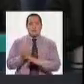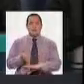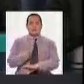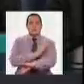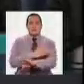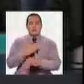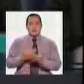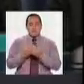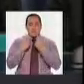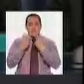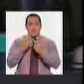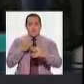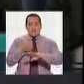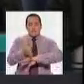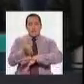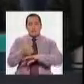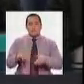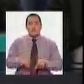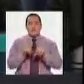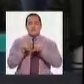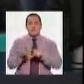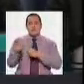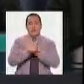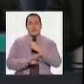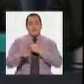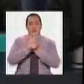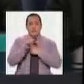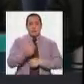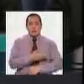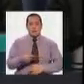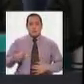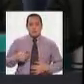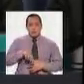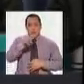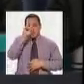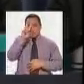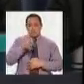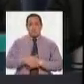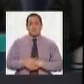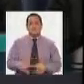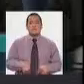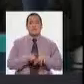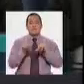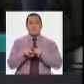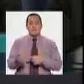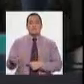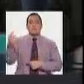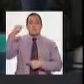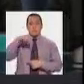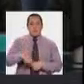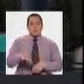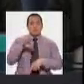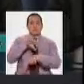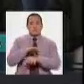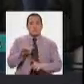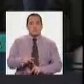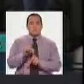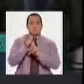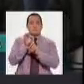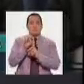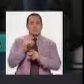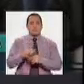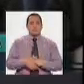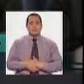que se había incurrido en la defensa del Estado peruano. También vino el médico forense